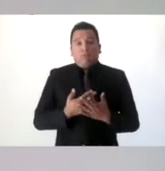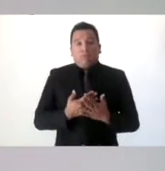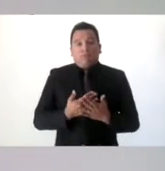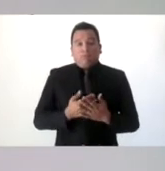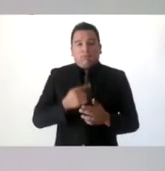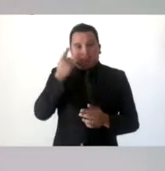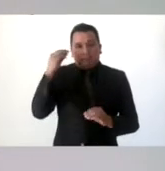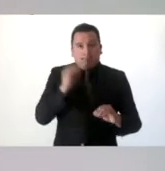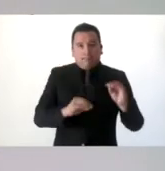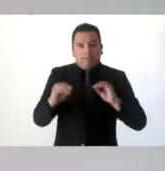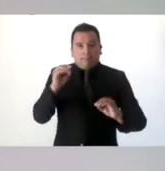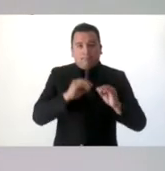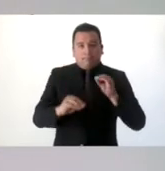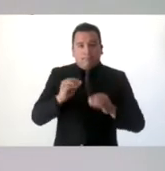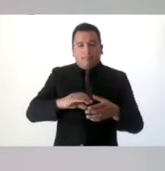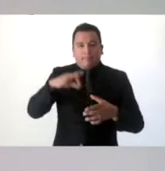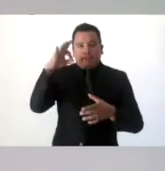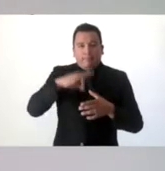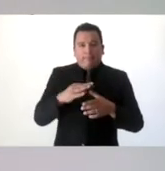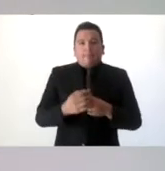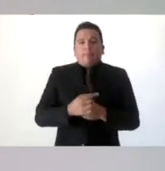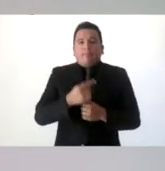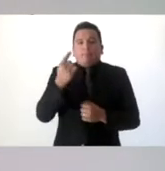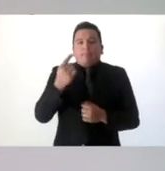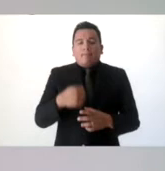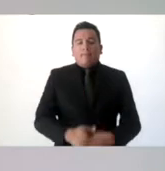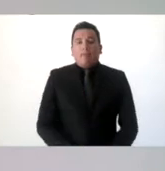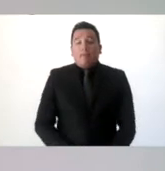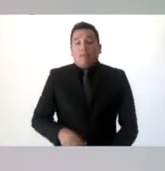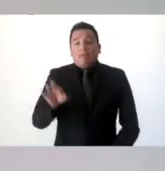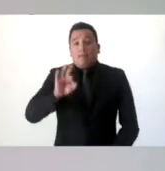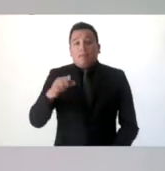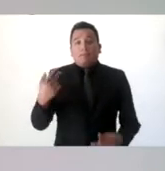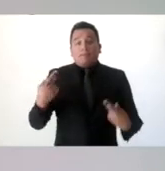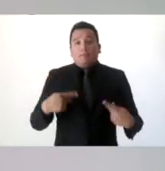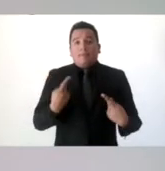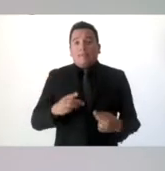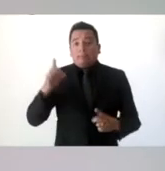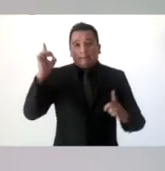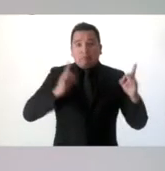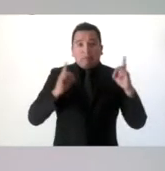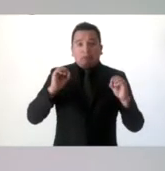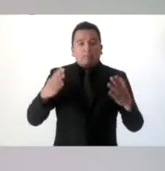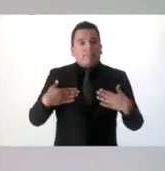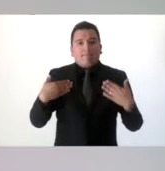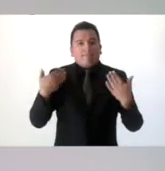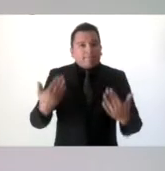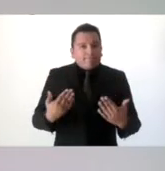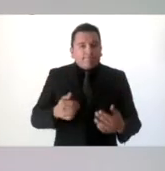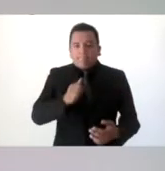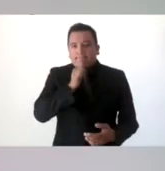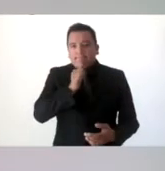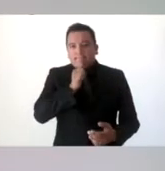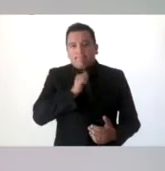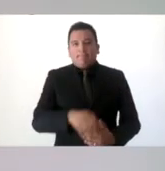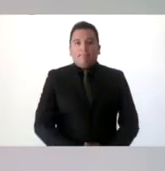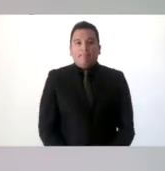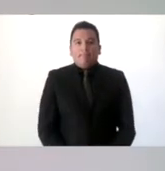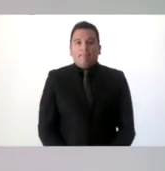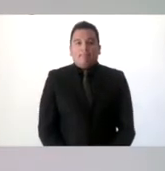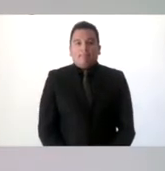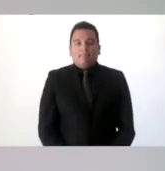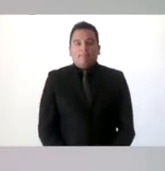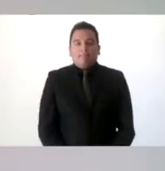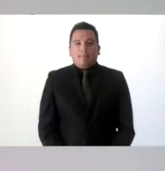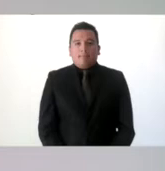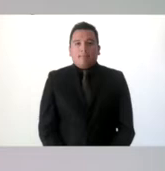la creación del sistema de voto electrónico por Internet, porque sí sentíamos que todavía no hubiera habido la confianza,